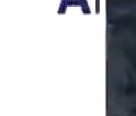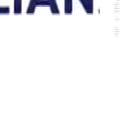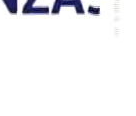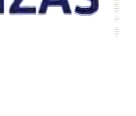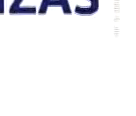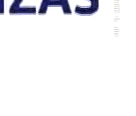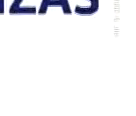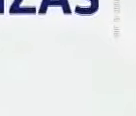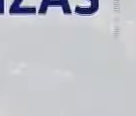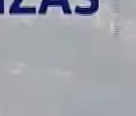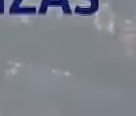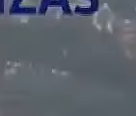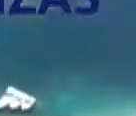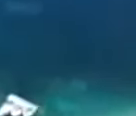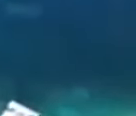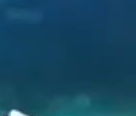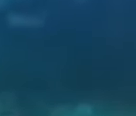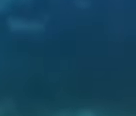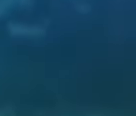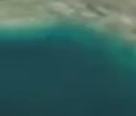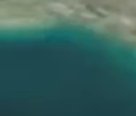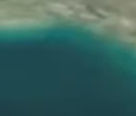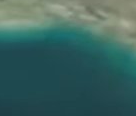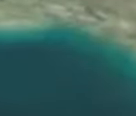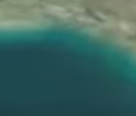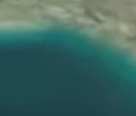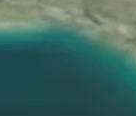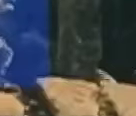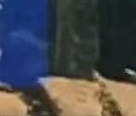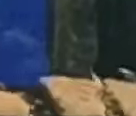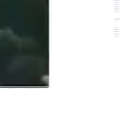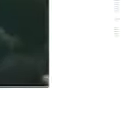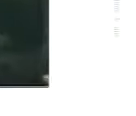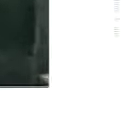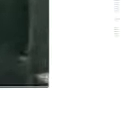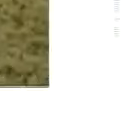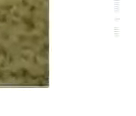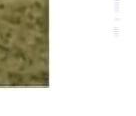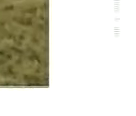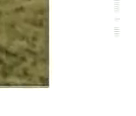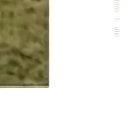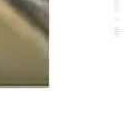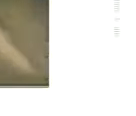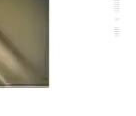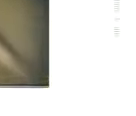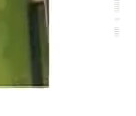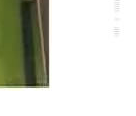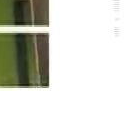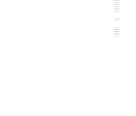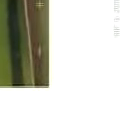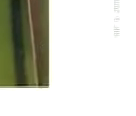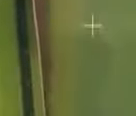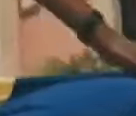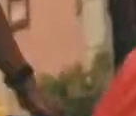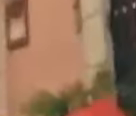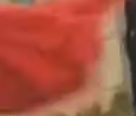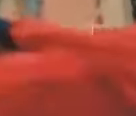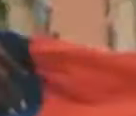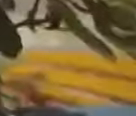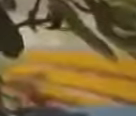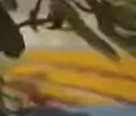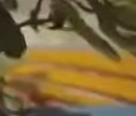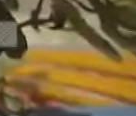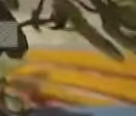alianzas enfocadas en las últimas tendencias empresariales. Conecta con un mundo de posibilidades del sector turístico que te